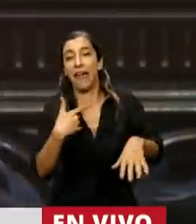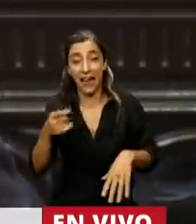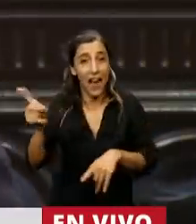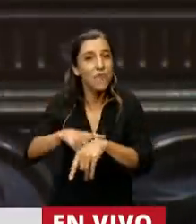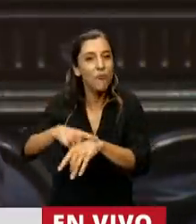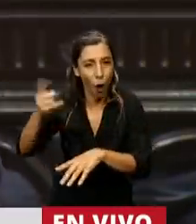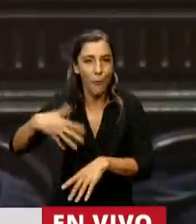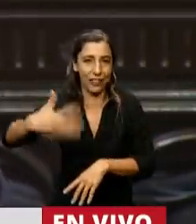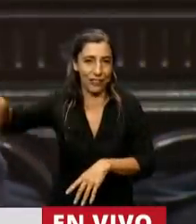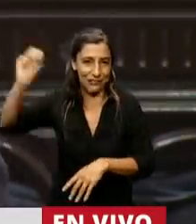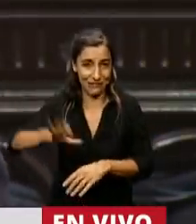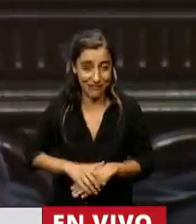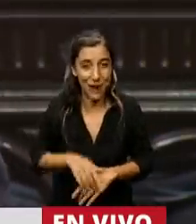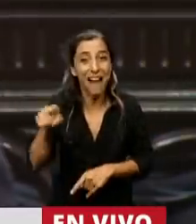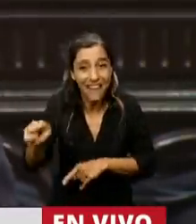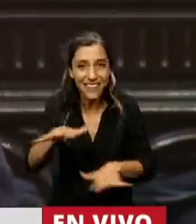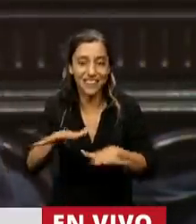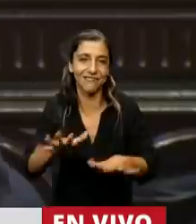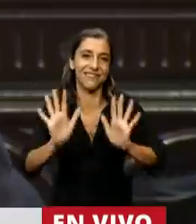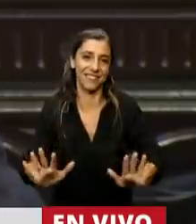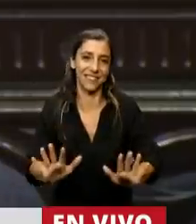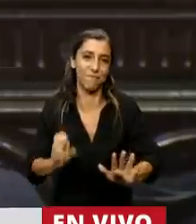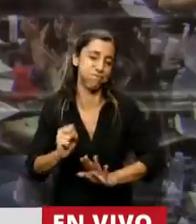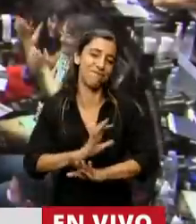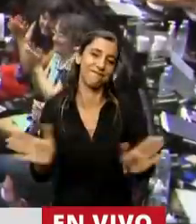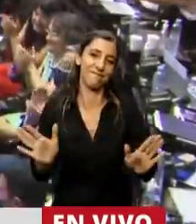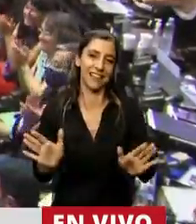eso fue lo que pasó yo